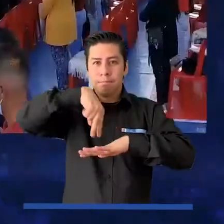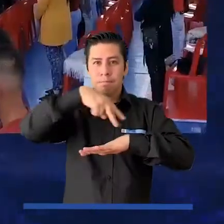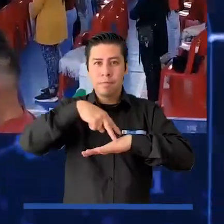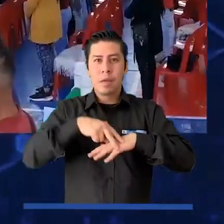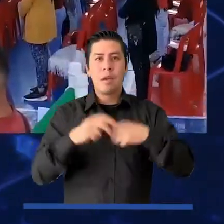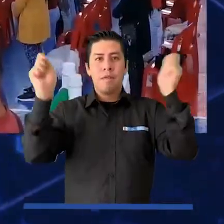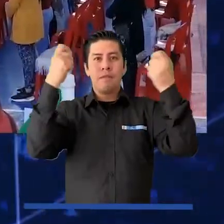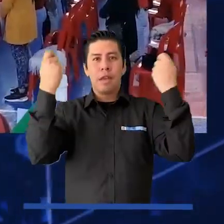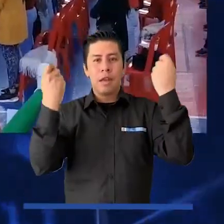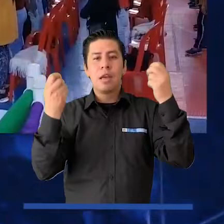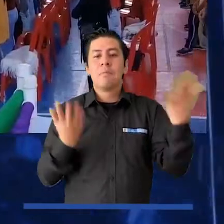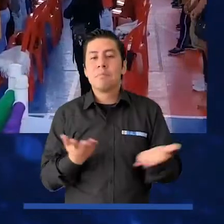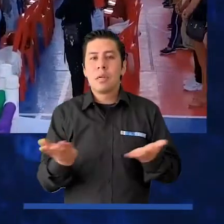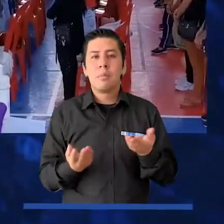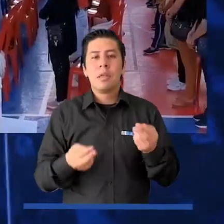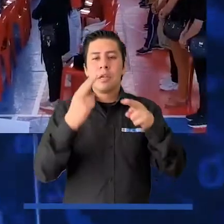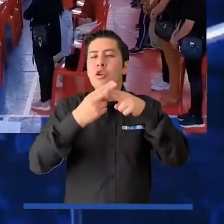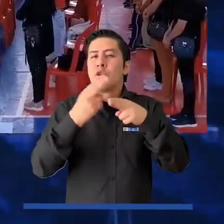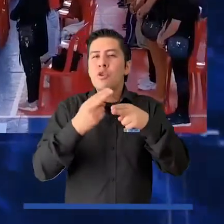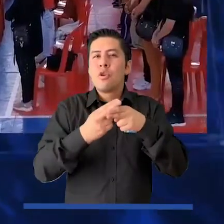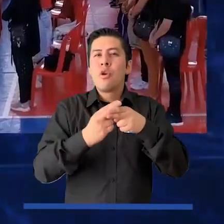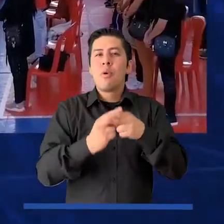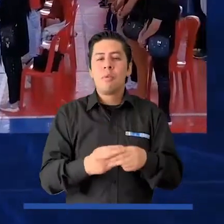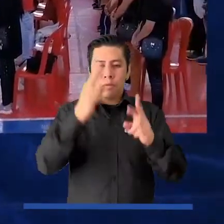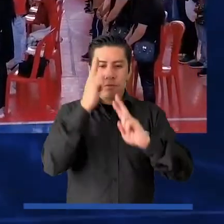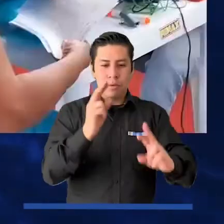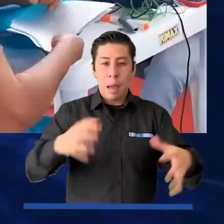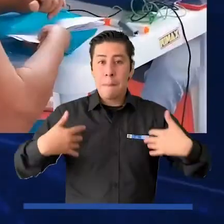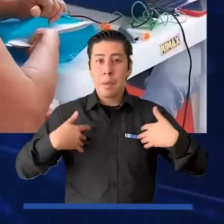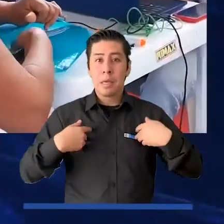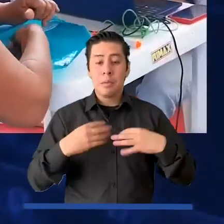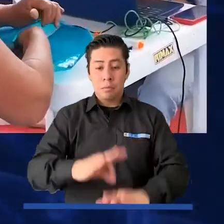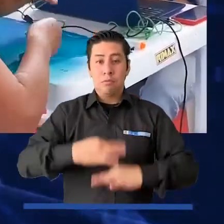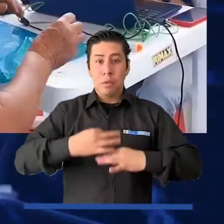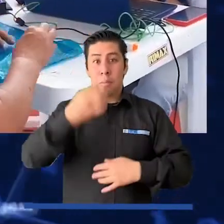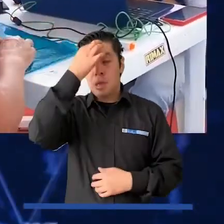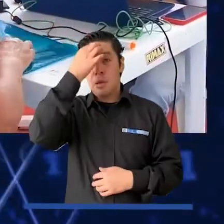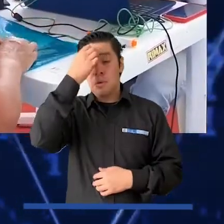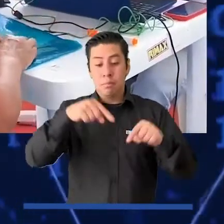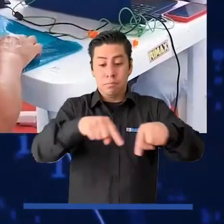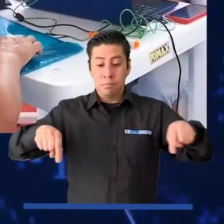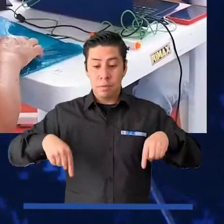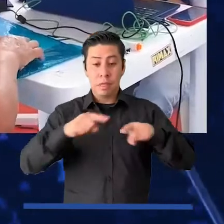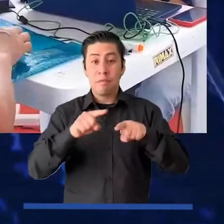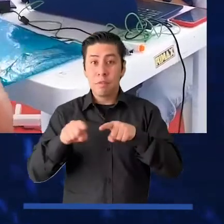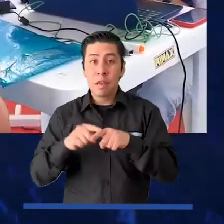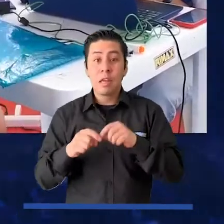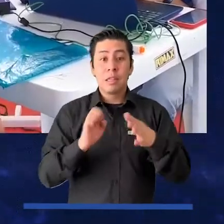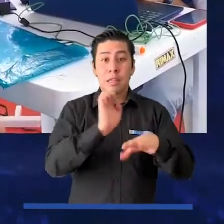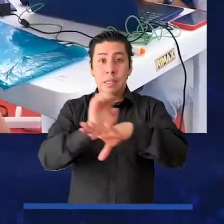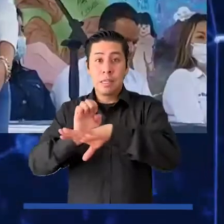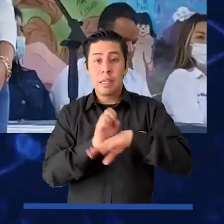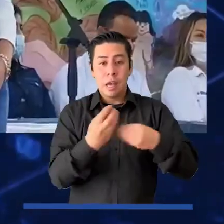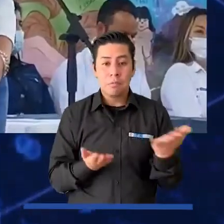en Samaniego, Nariño, la Feria de Servicios denominada Conmemorando a las Víctimas, dignificando su memoria. En este espacio, las